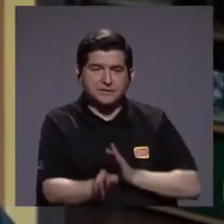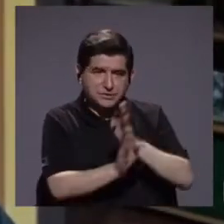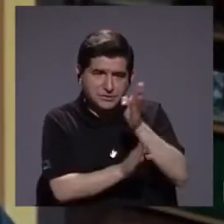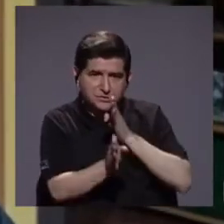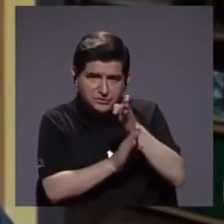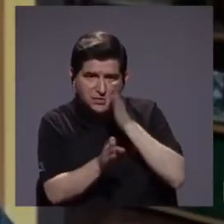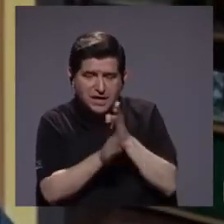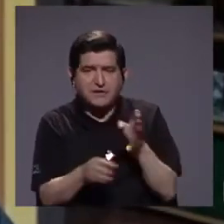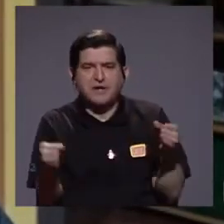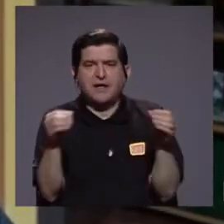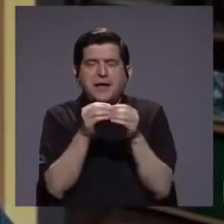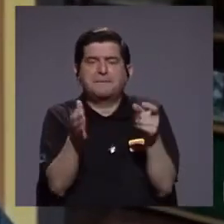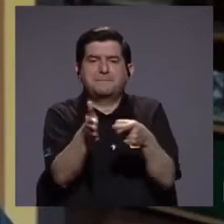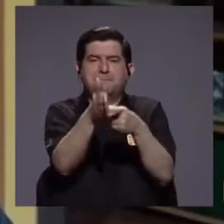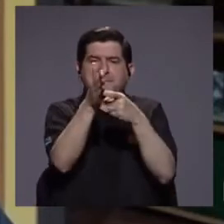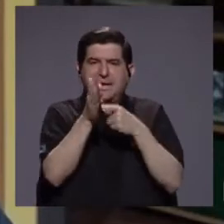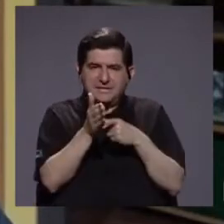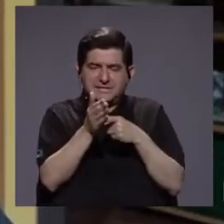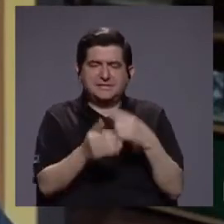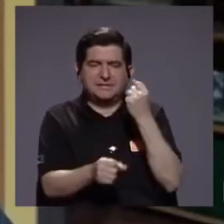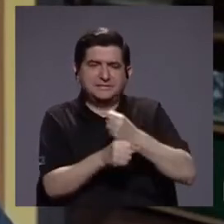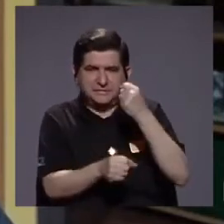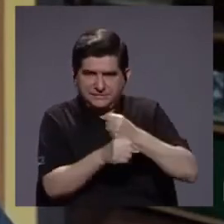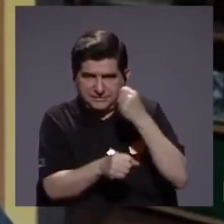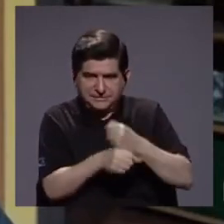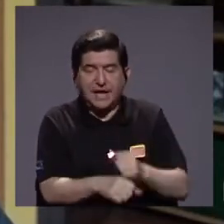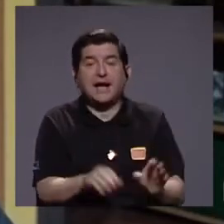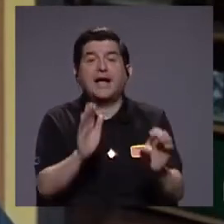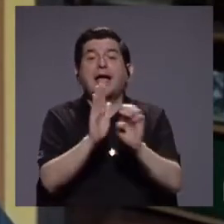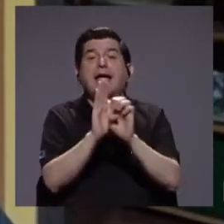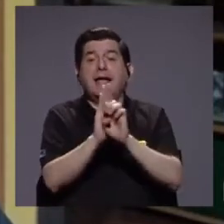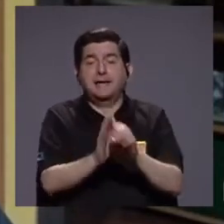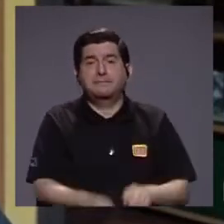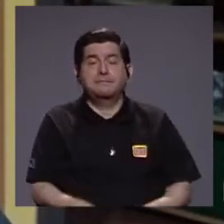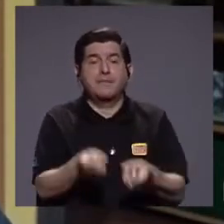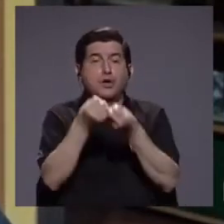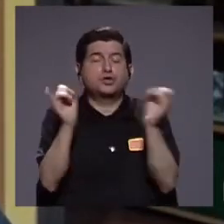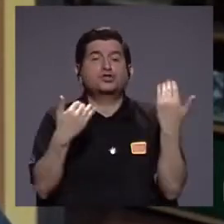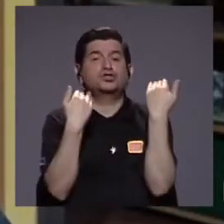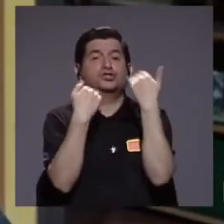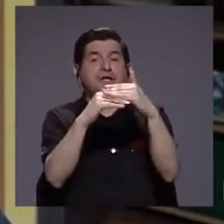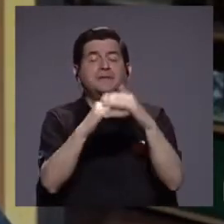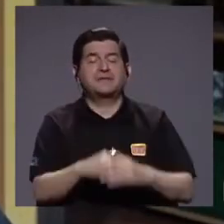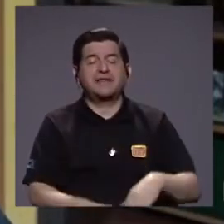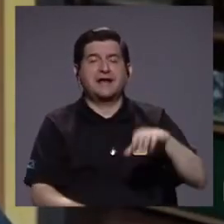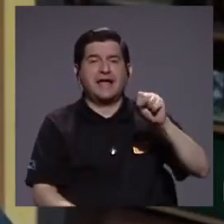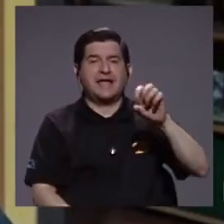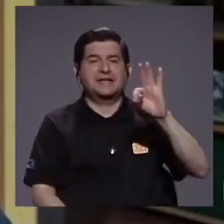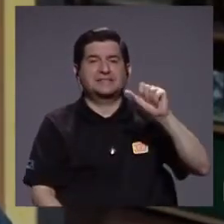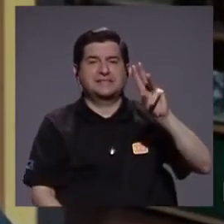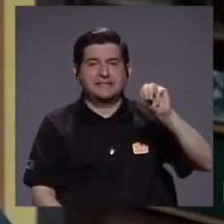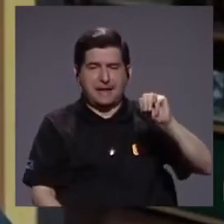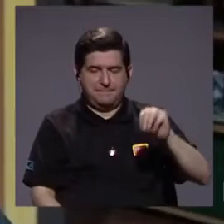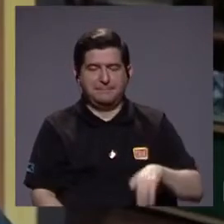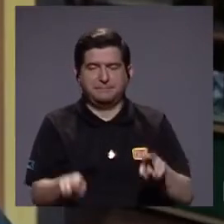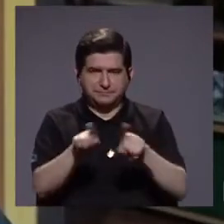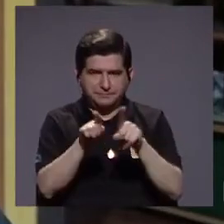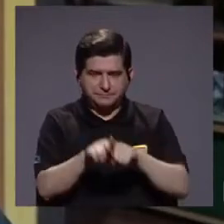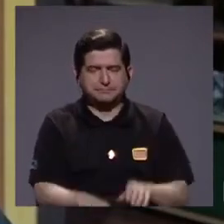de mayor demanda laboral, por ejemplo, pero sin limitarlo a las STEM. Y también